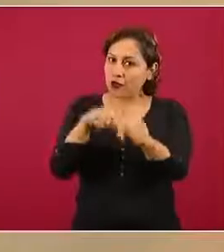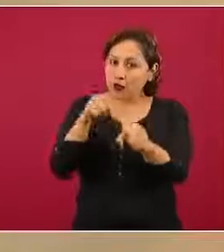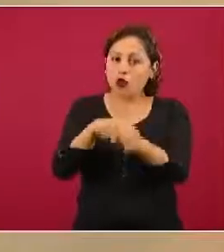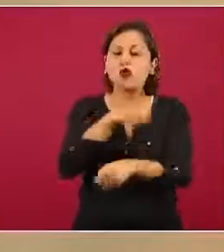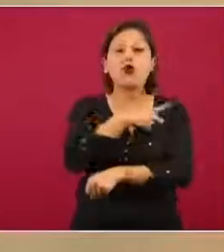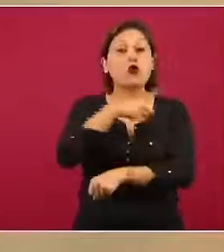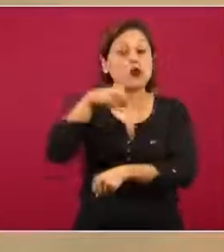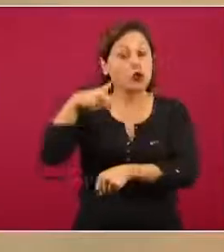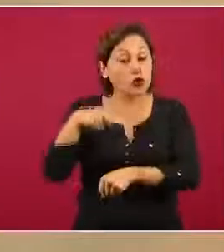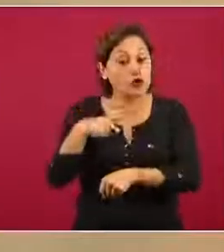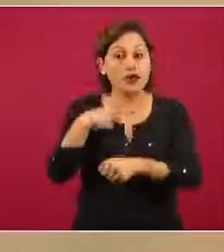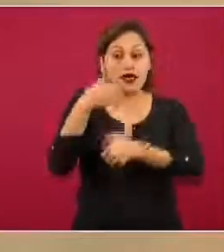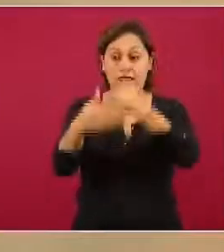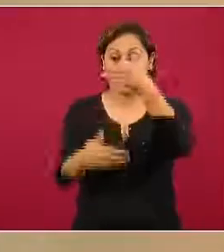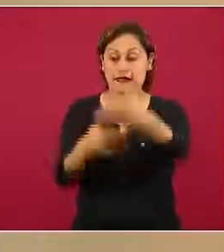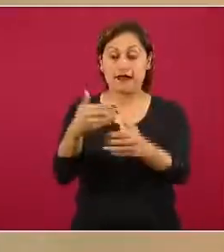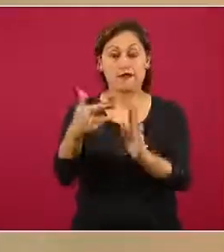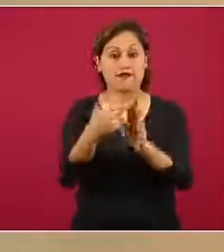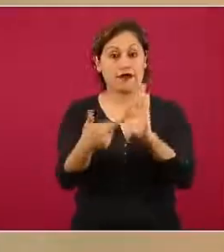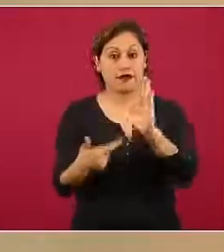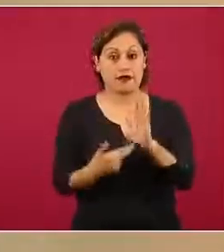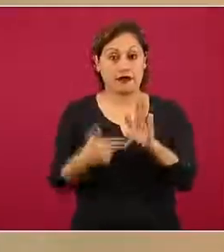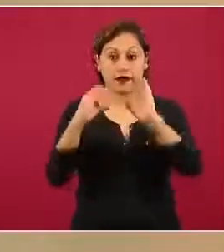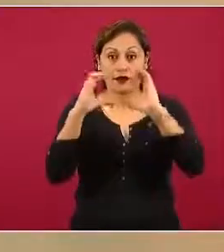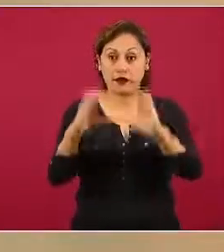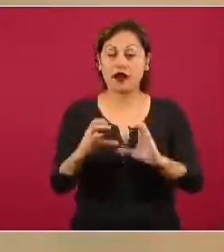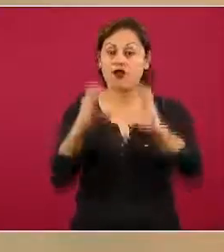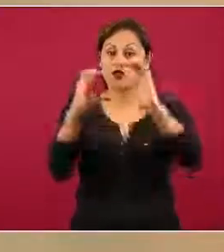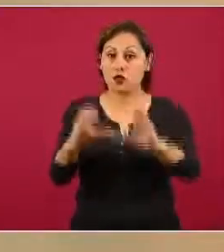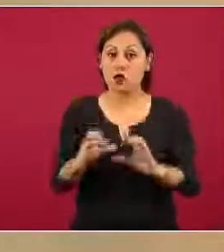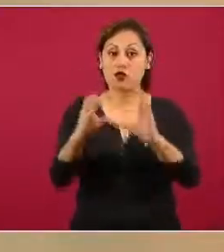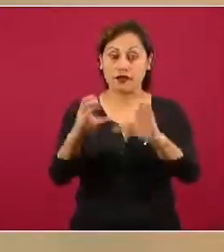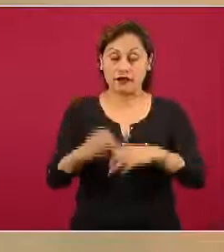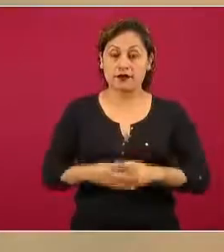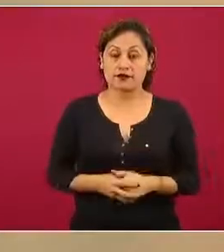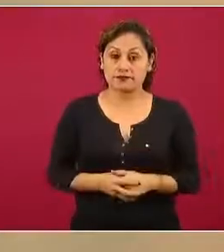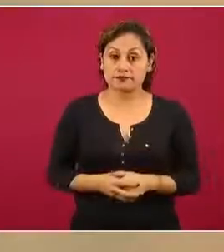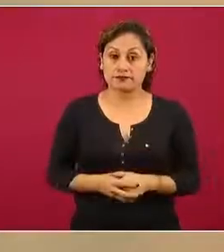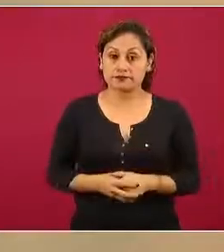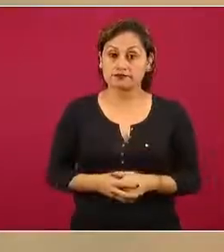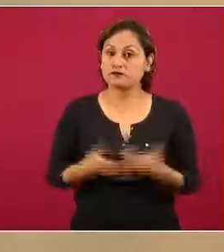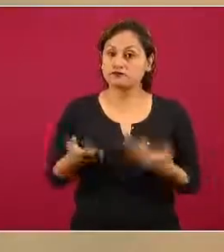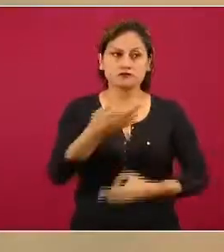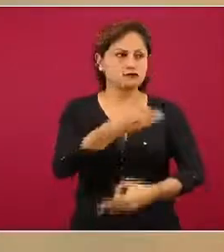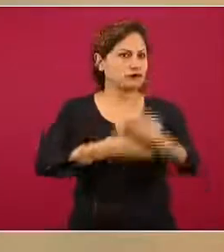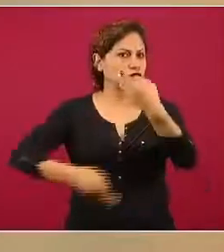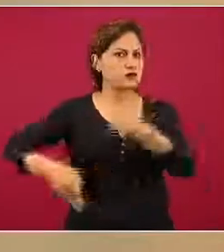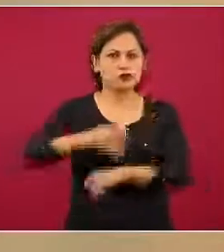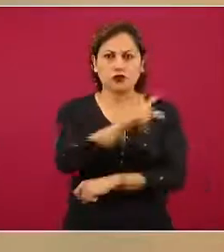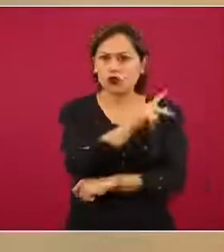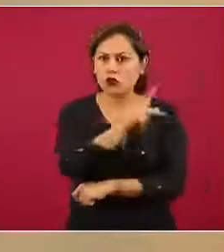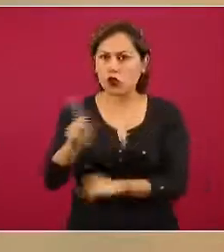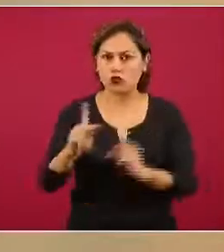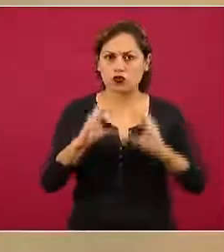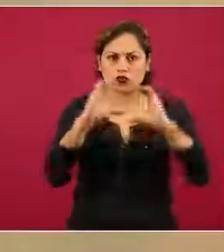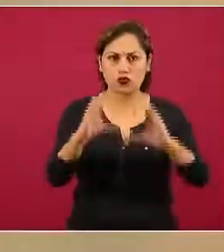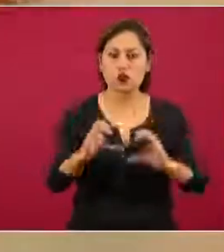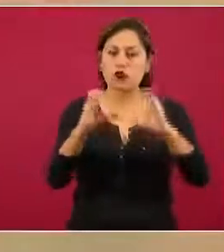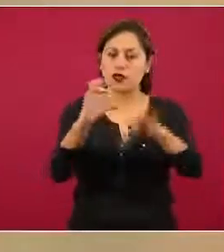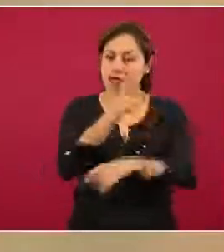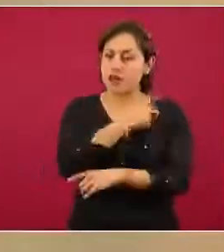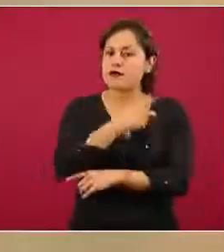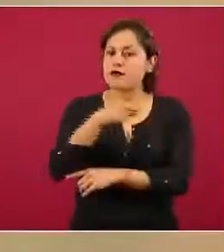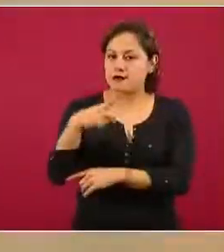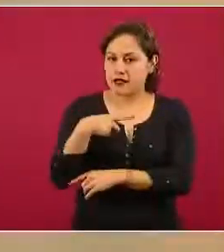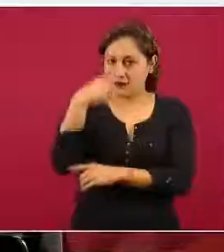Independientemente del semáforo, las medidas las tenemos que seguir realizando, tenemos que cuidarnos entre todas y todos para seguir pues